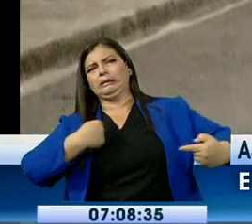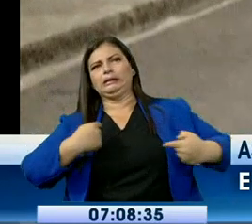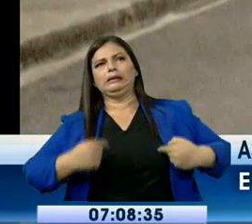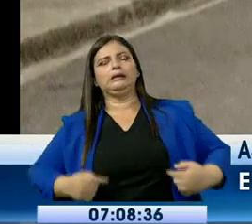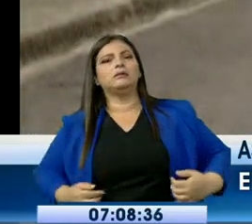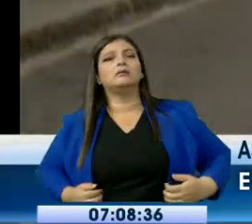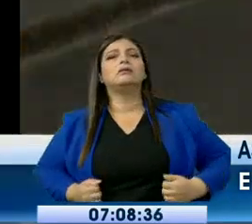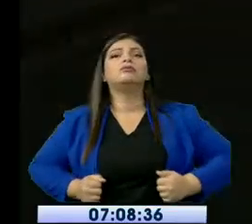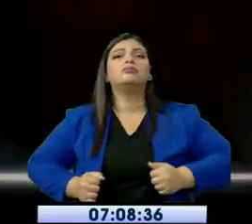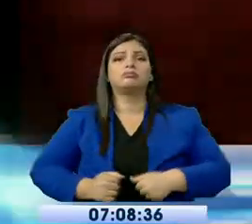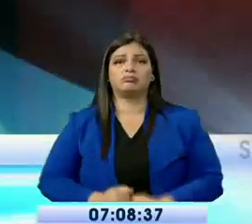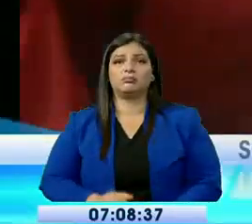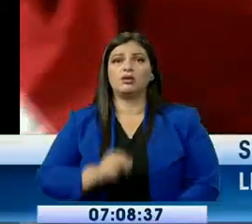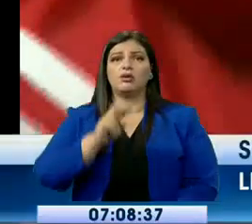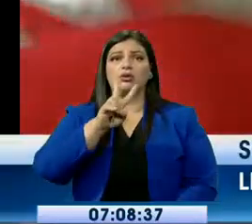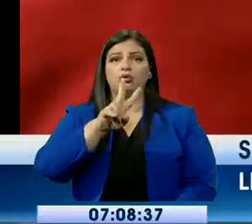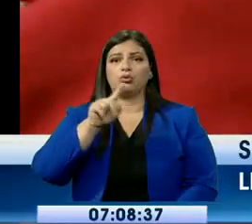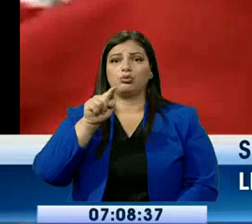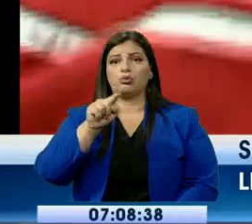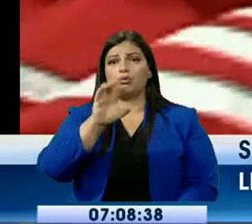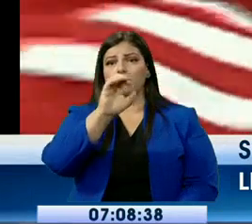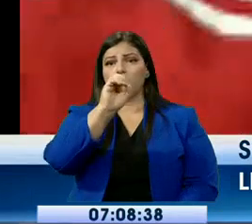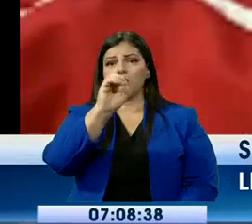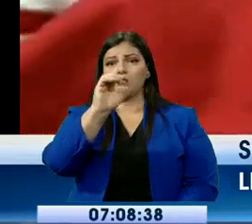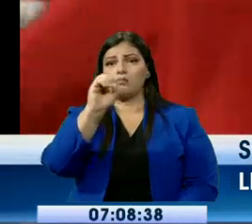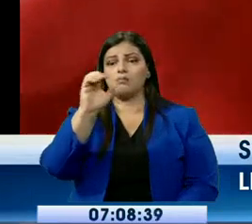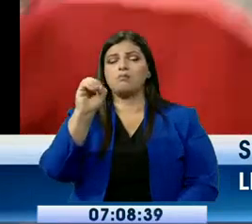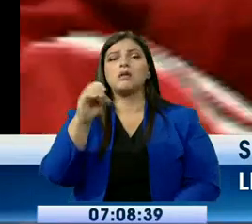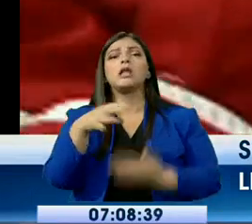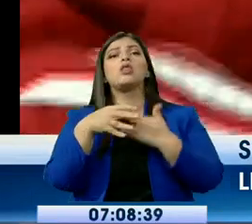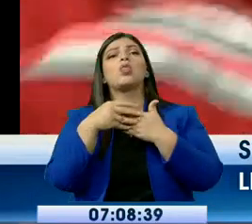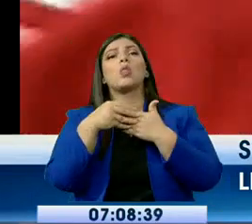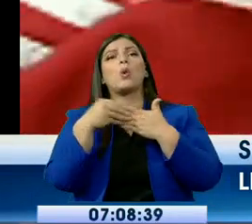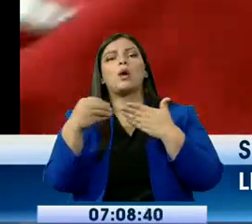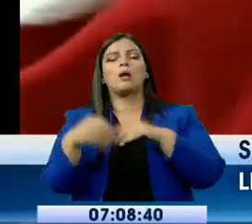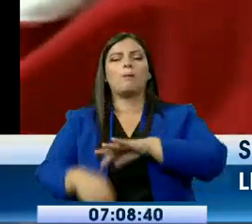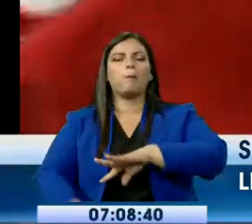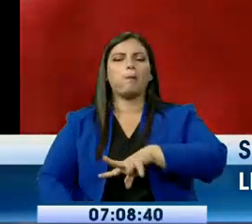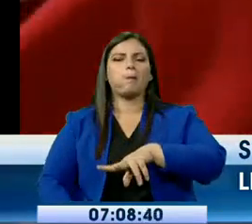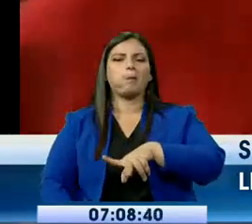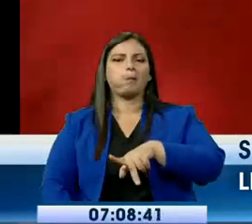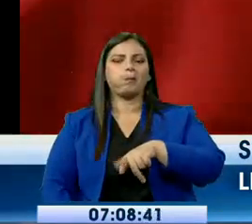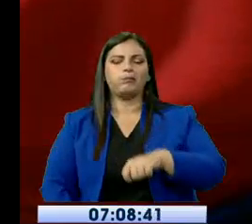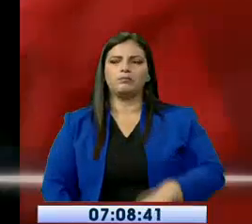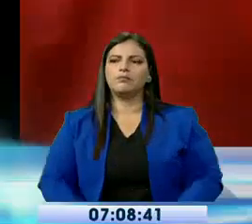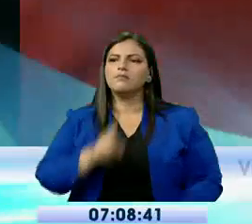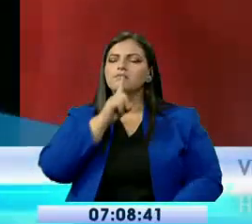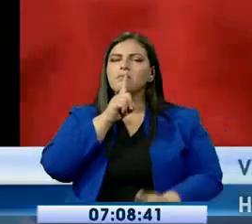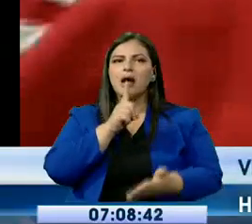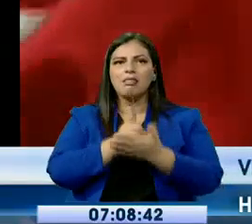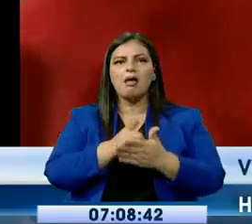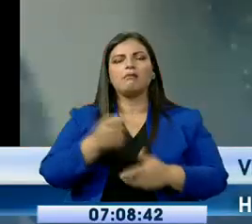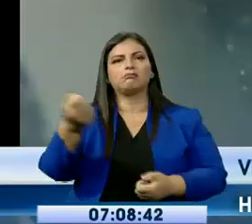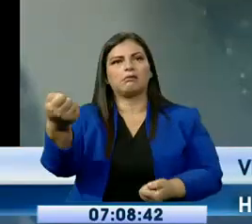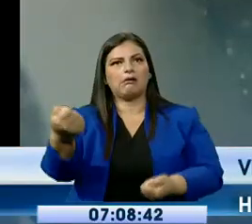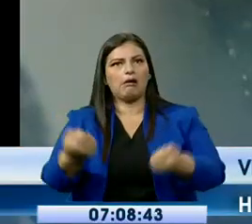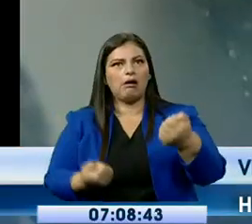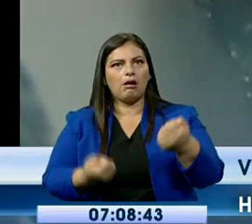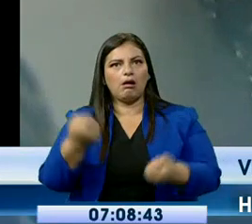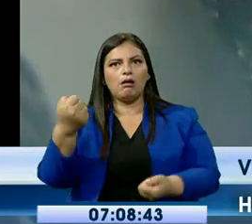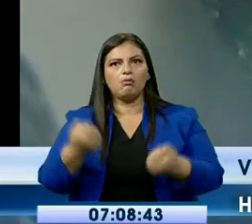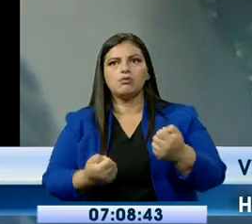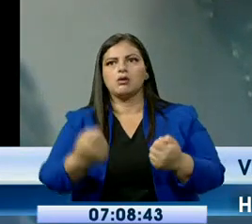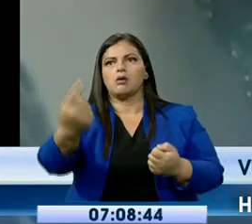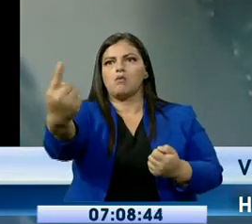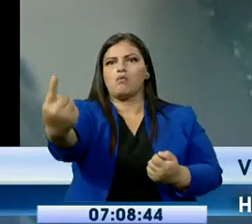donde falleció. Primero el disparo fue de frente y de ahí de lado de la puerta del chofer le dan